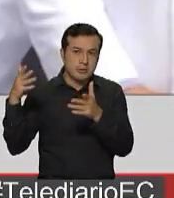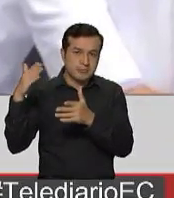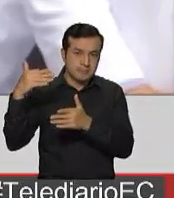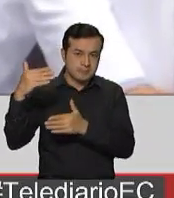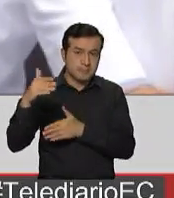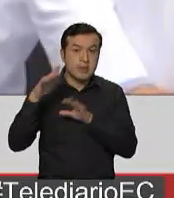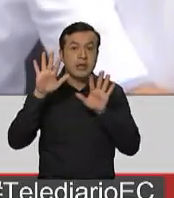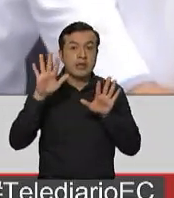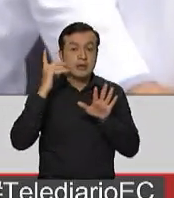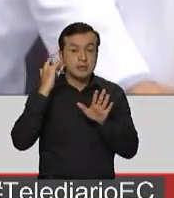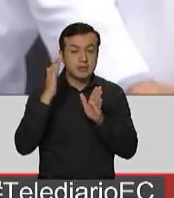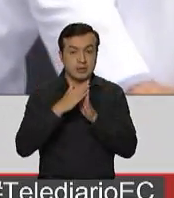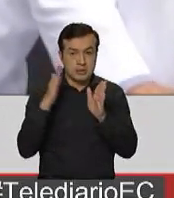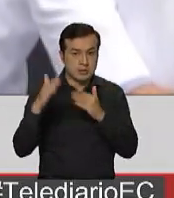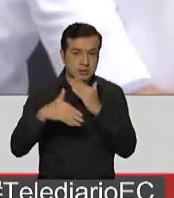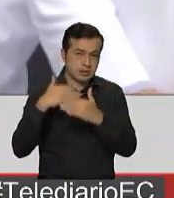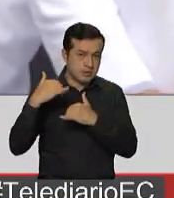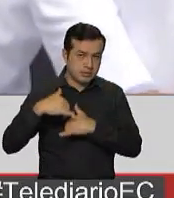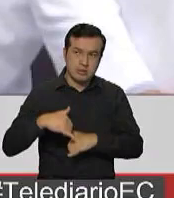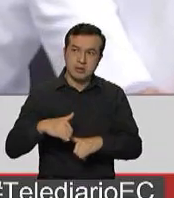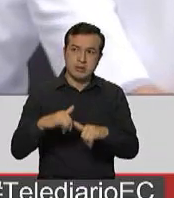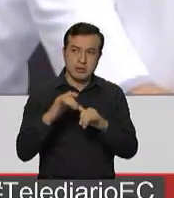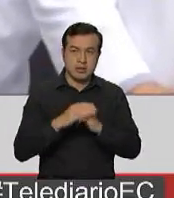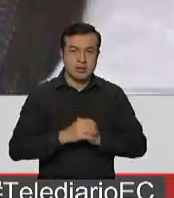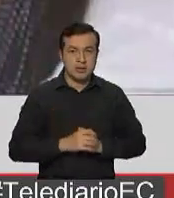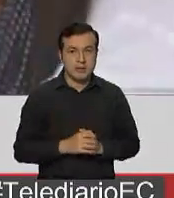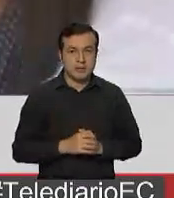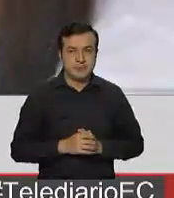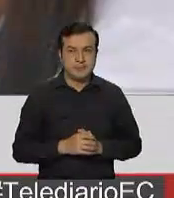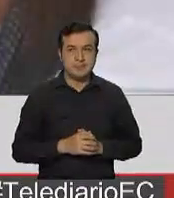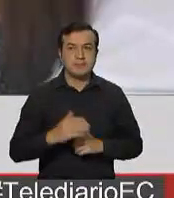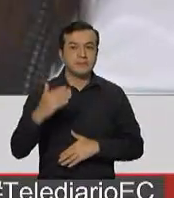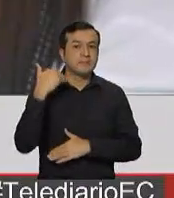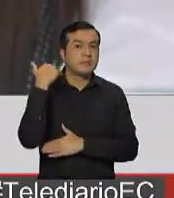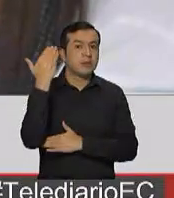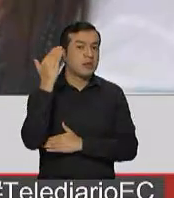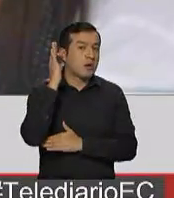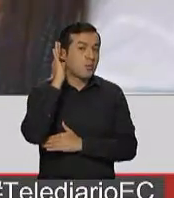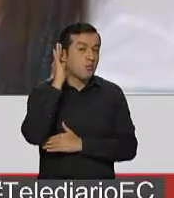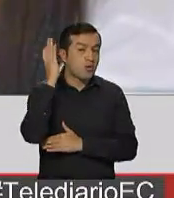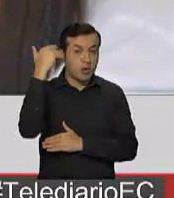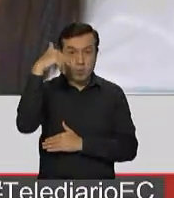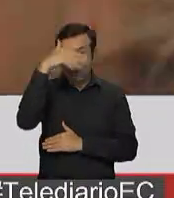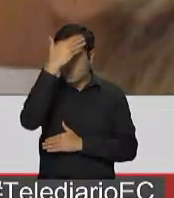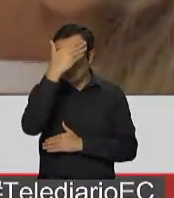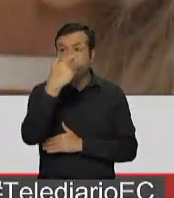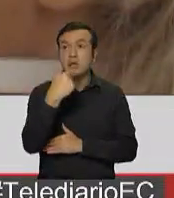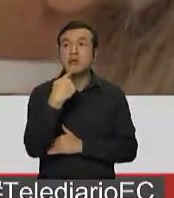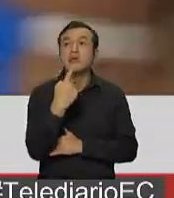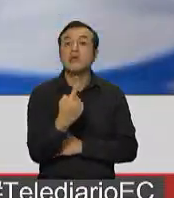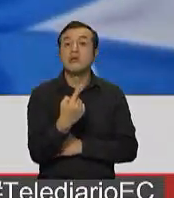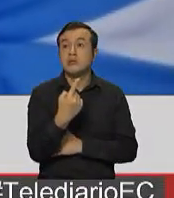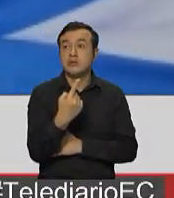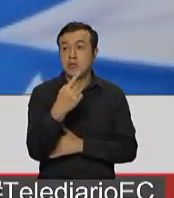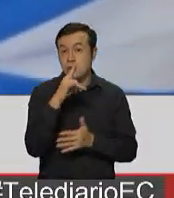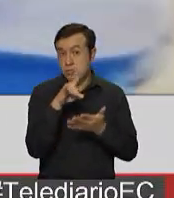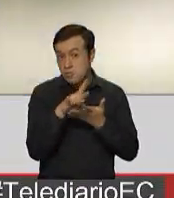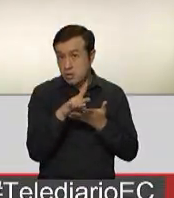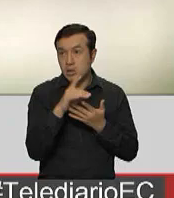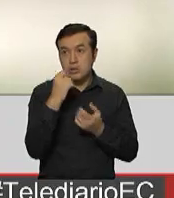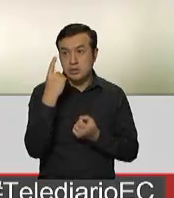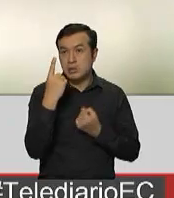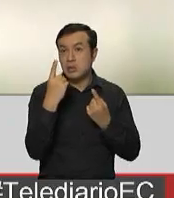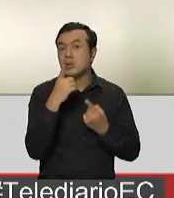próximos 10 días y seguirá el trámite correspondiente. Para la alcaldesa Cintia Viteri, si se da la destitución, tiene muy en claro